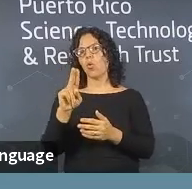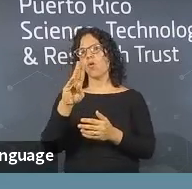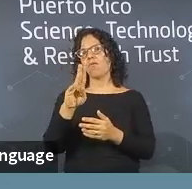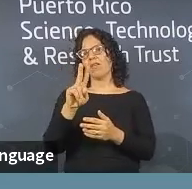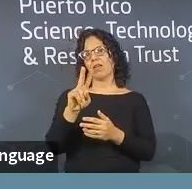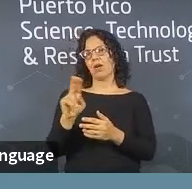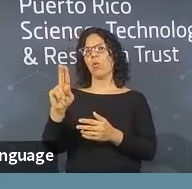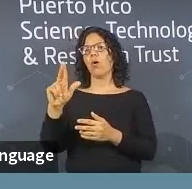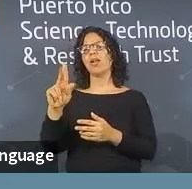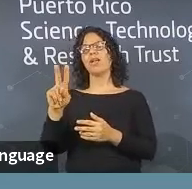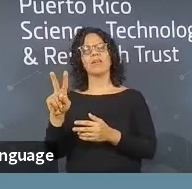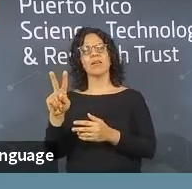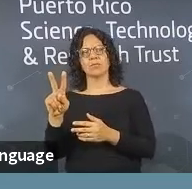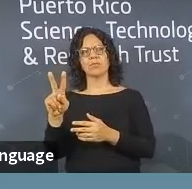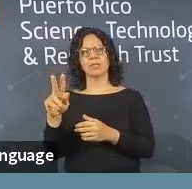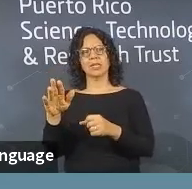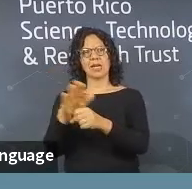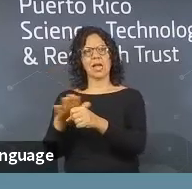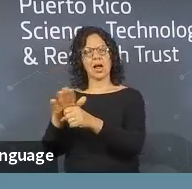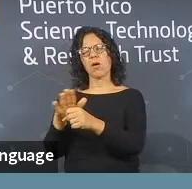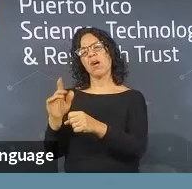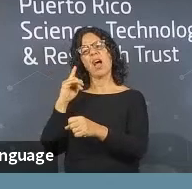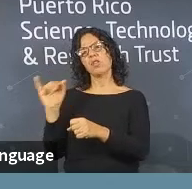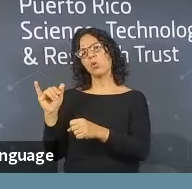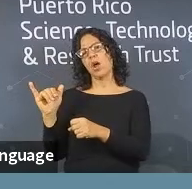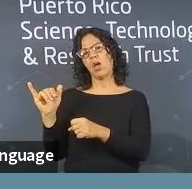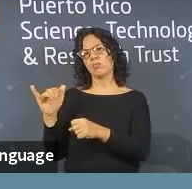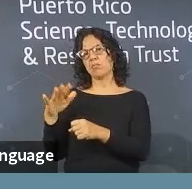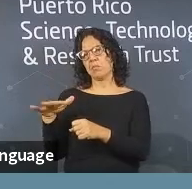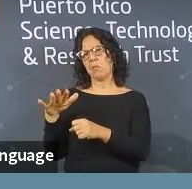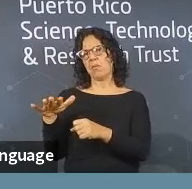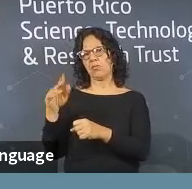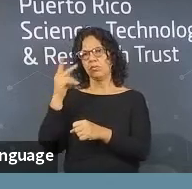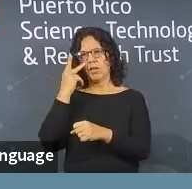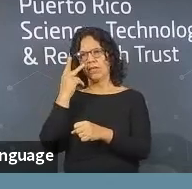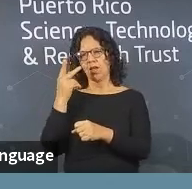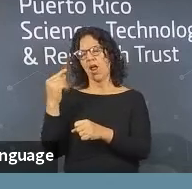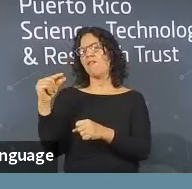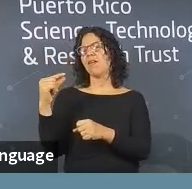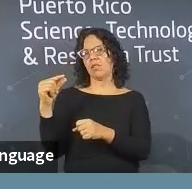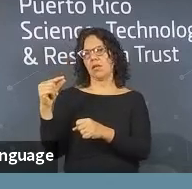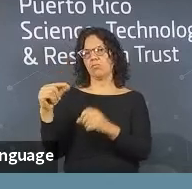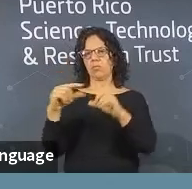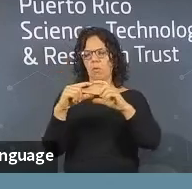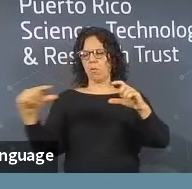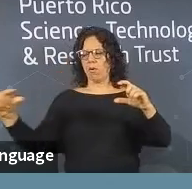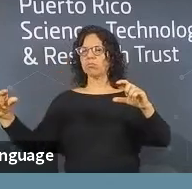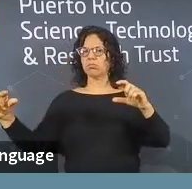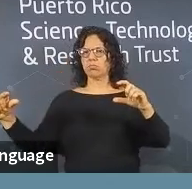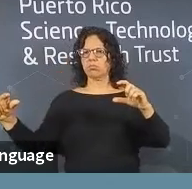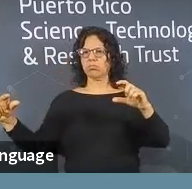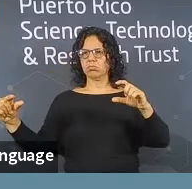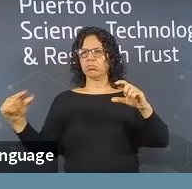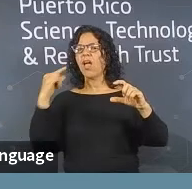es el área dorada, digámosle, que es el área verde que ven en esa gráfica, y pues se mantiene entre ese 5 o